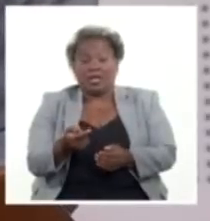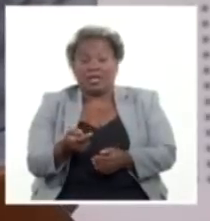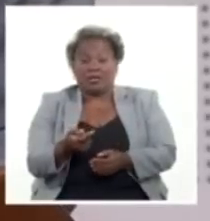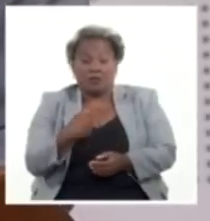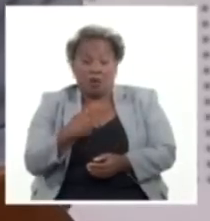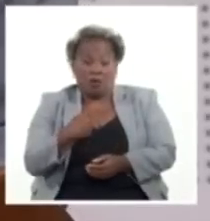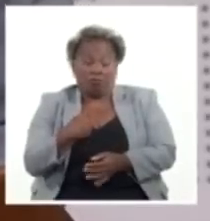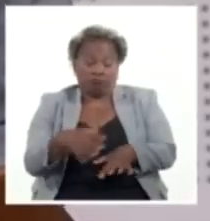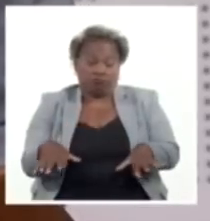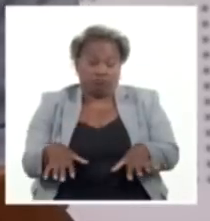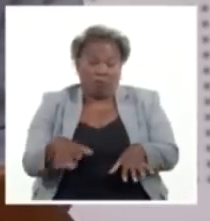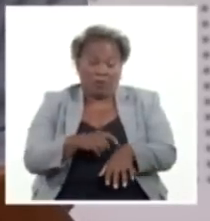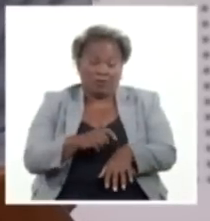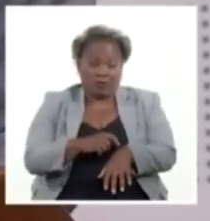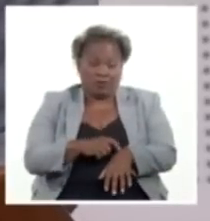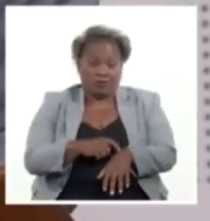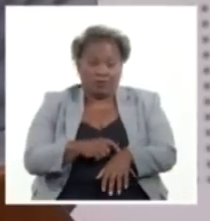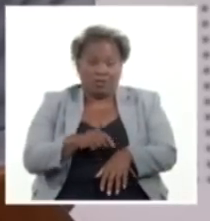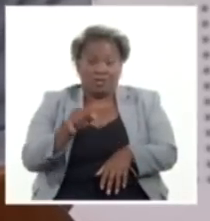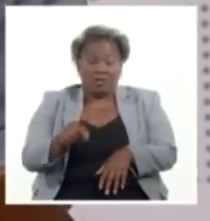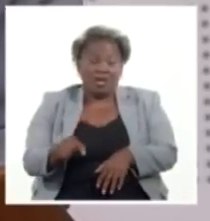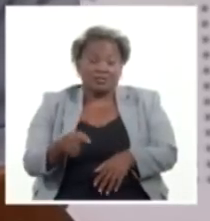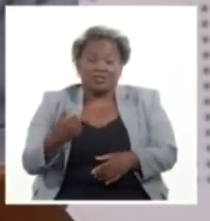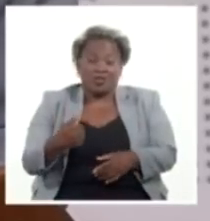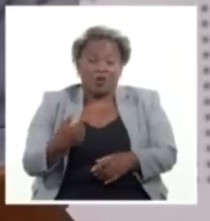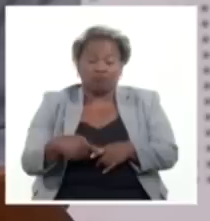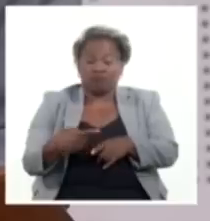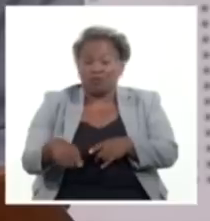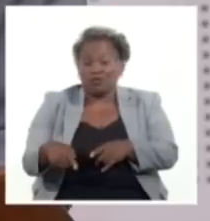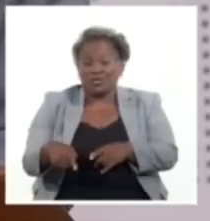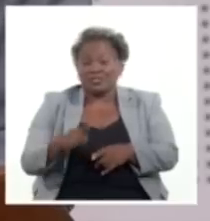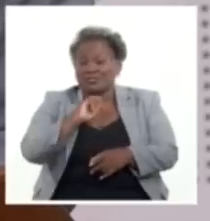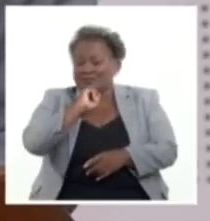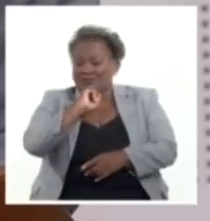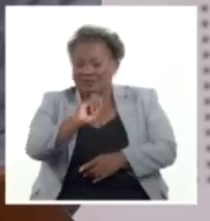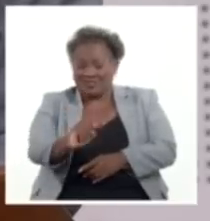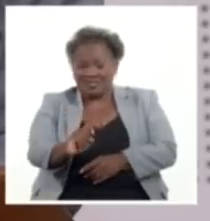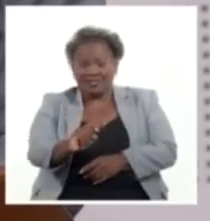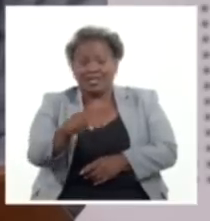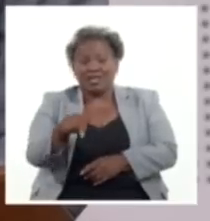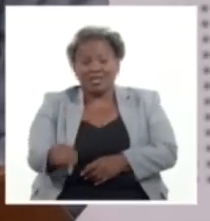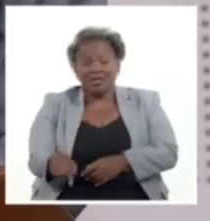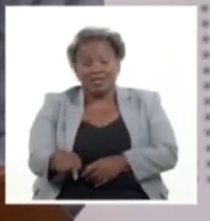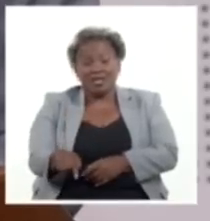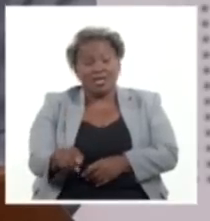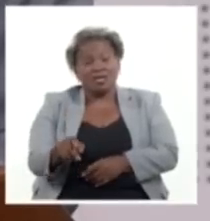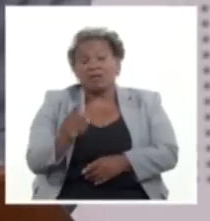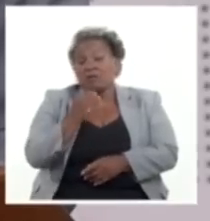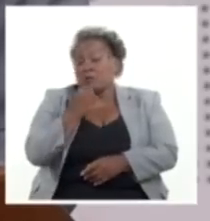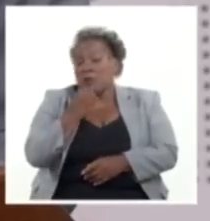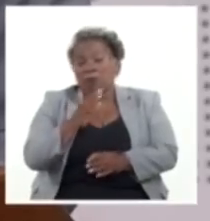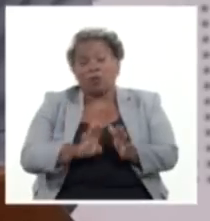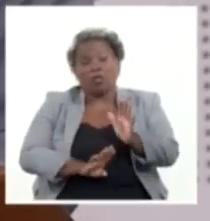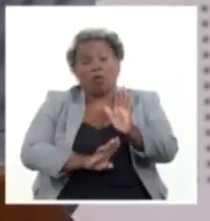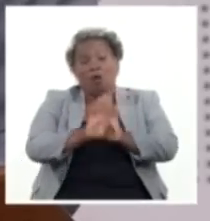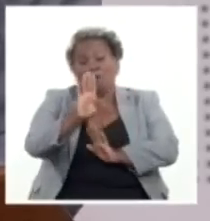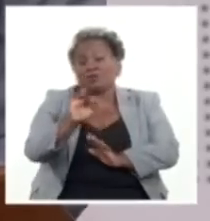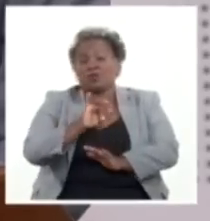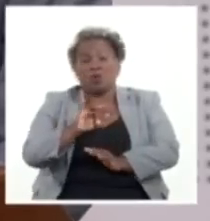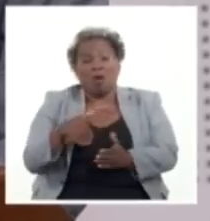responsabilidades, preñado de desafíos y adversidades que nos han impedido avanzar como nos